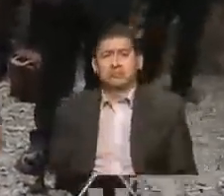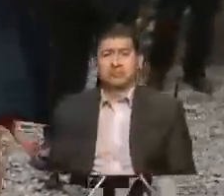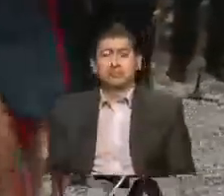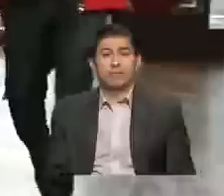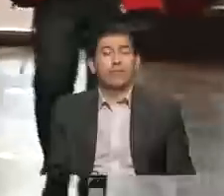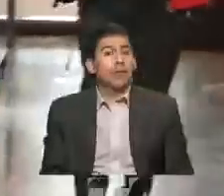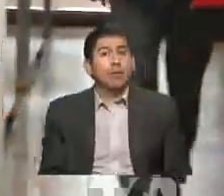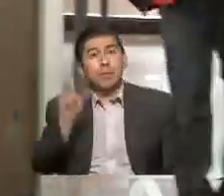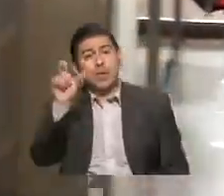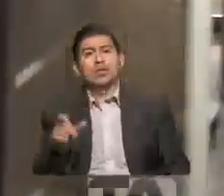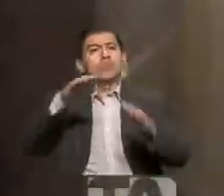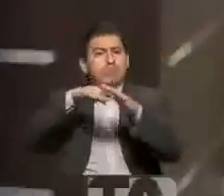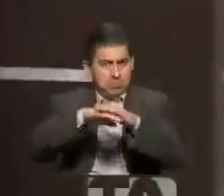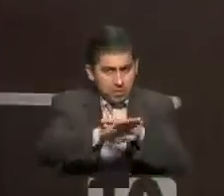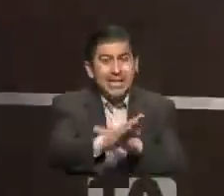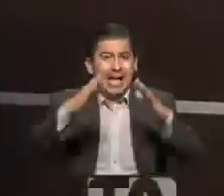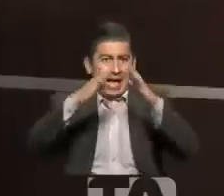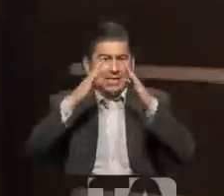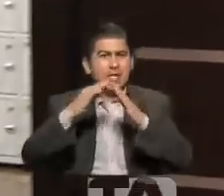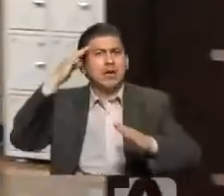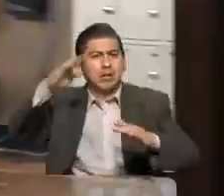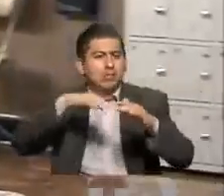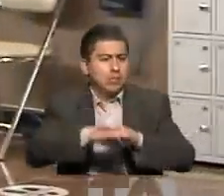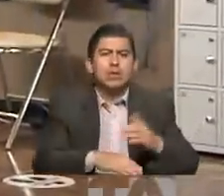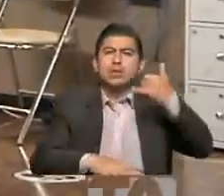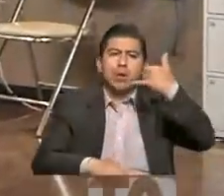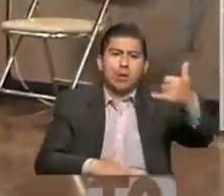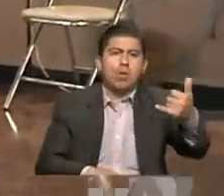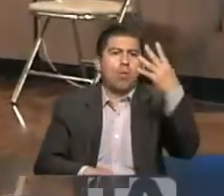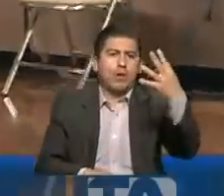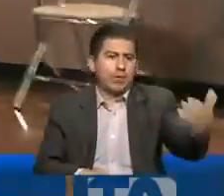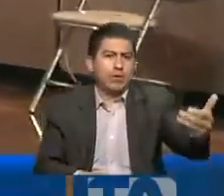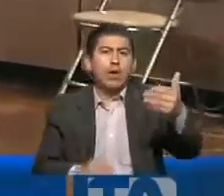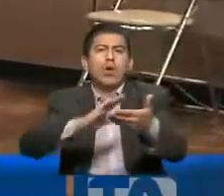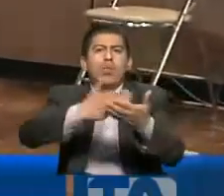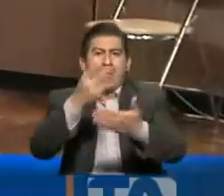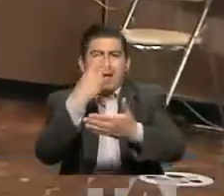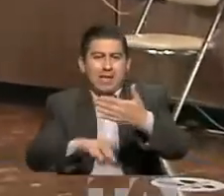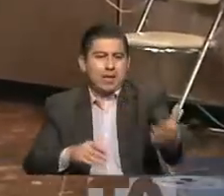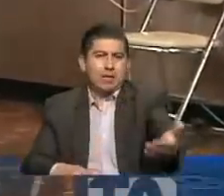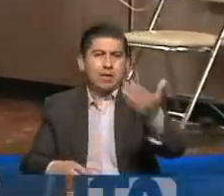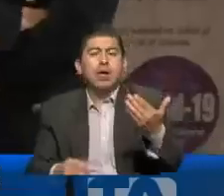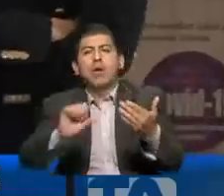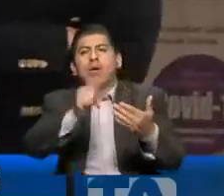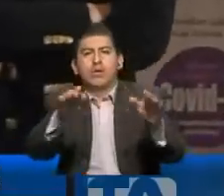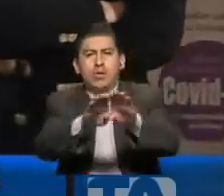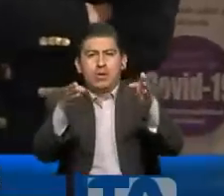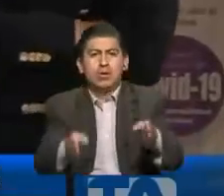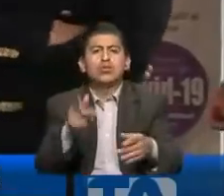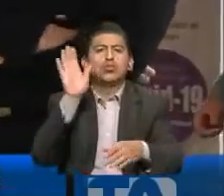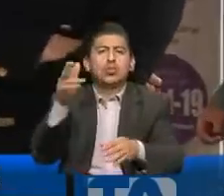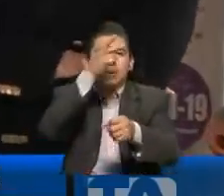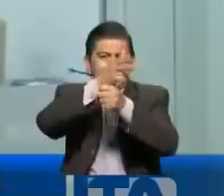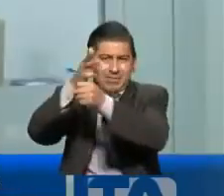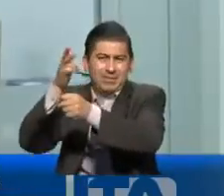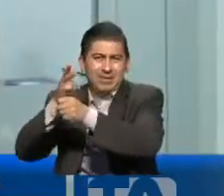Los agentes retiraron como evidencias del allanamiento 4 celulares, una computadora de la hija de Yunda y el servidor del circuito cerrado de